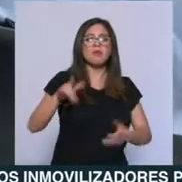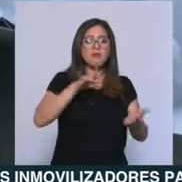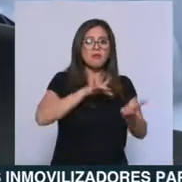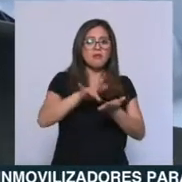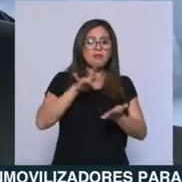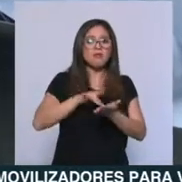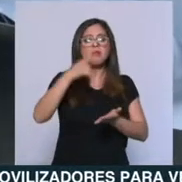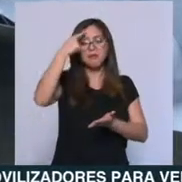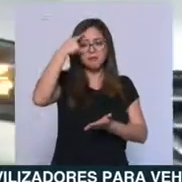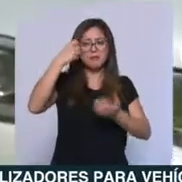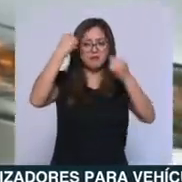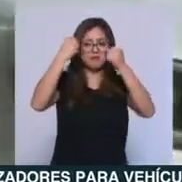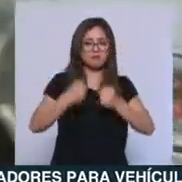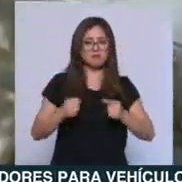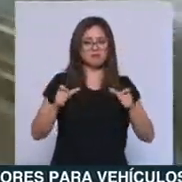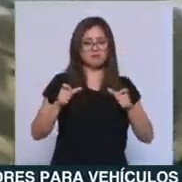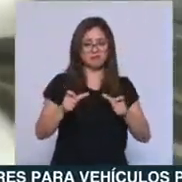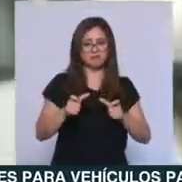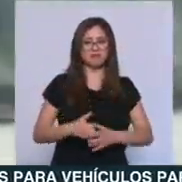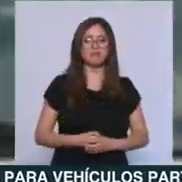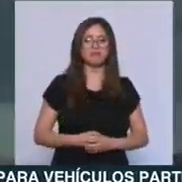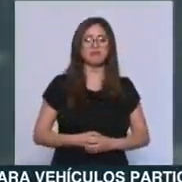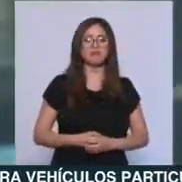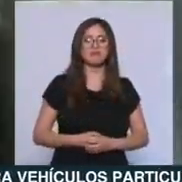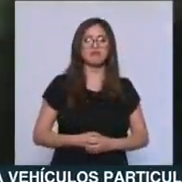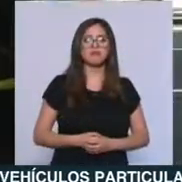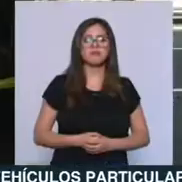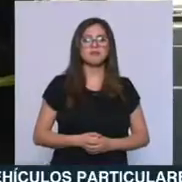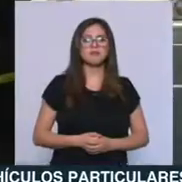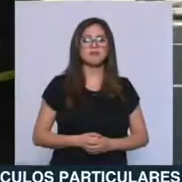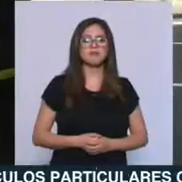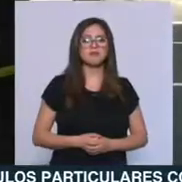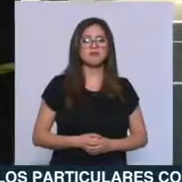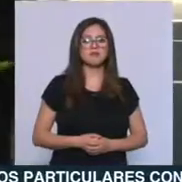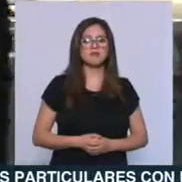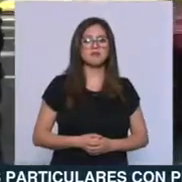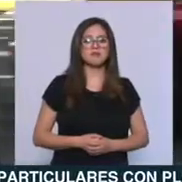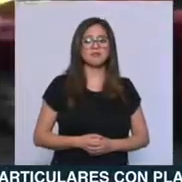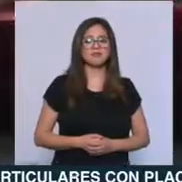seguridad. Con imágenes de Andrés Brito, Enrique Muñiz, 21 Noticias.